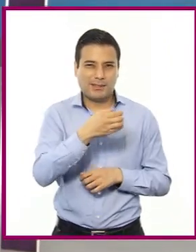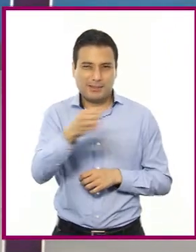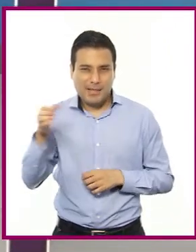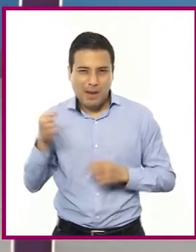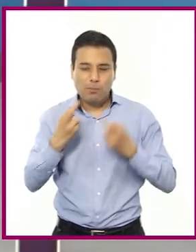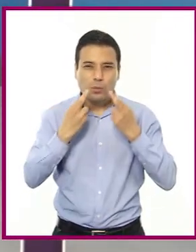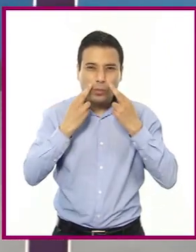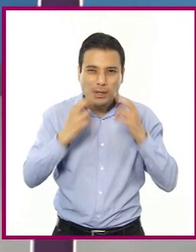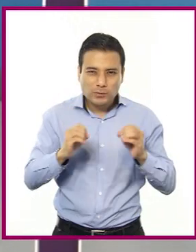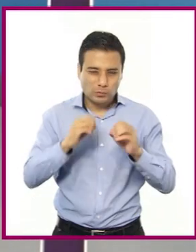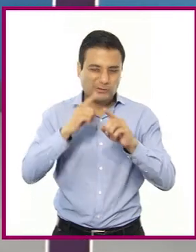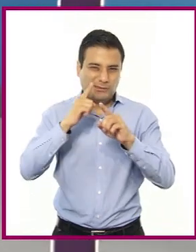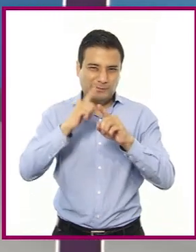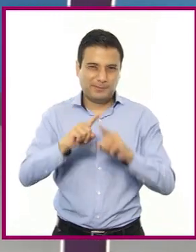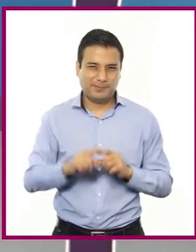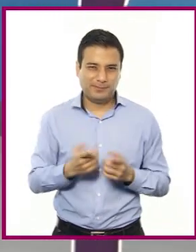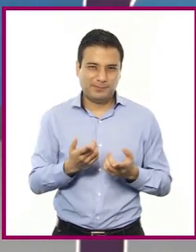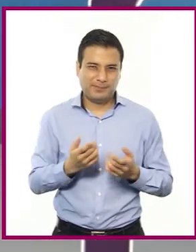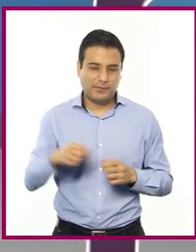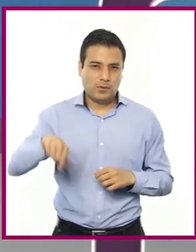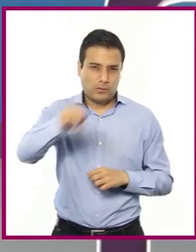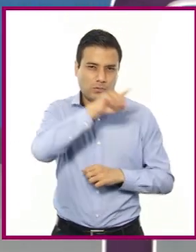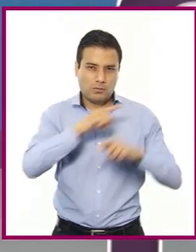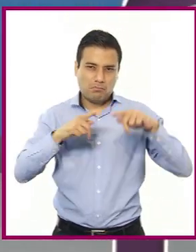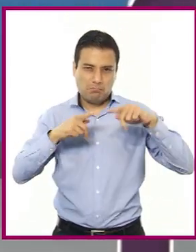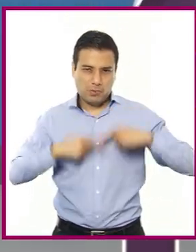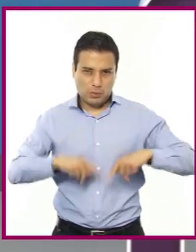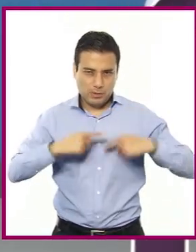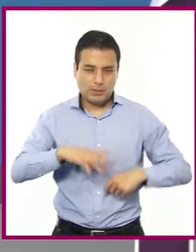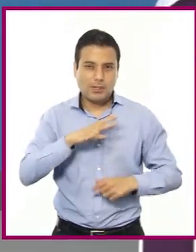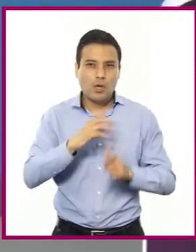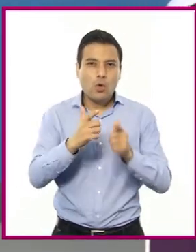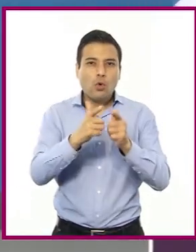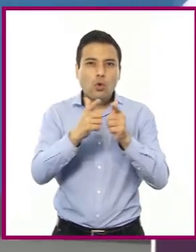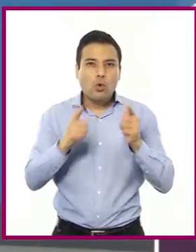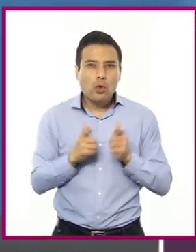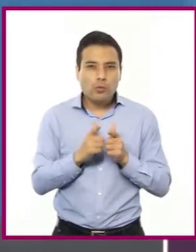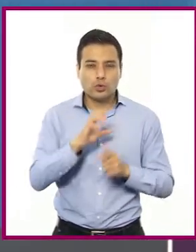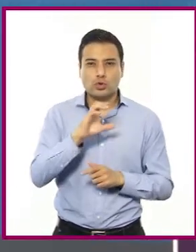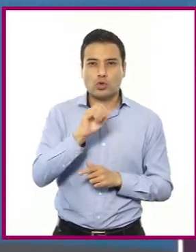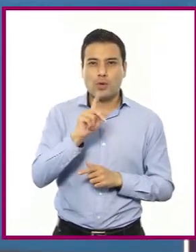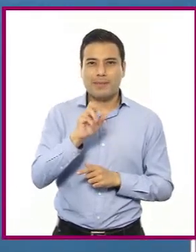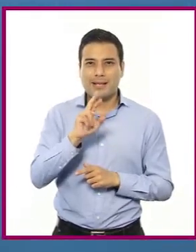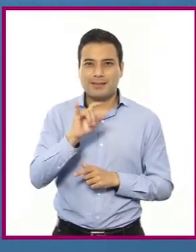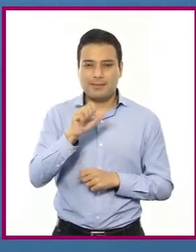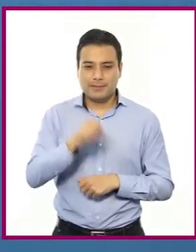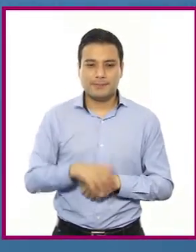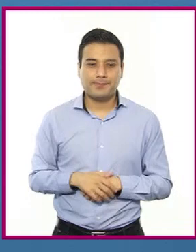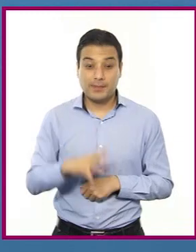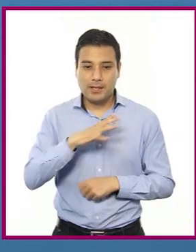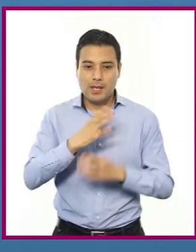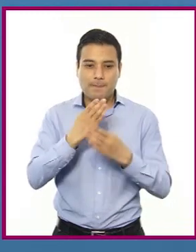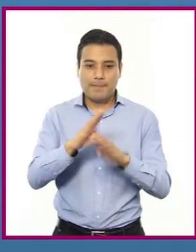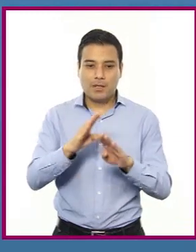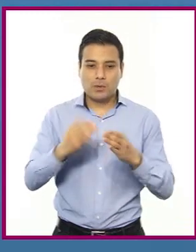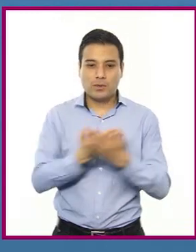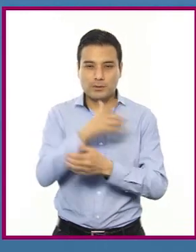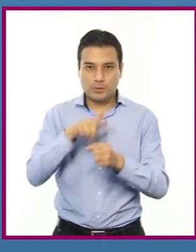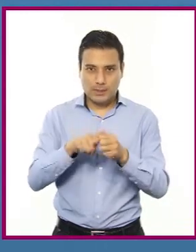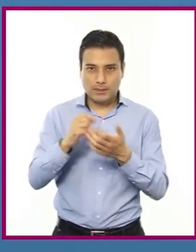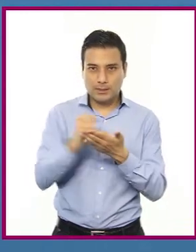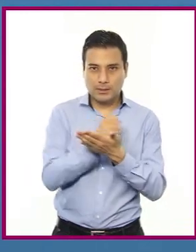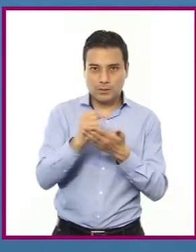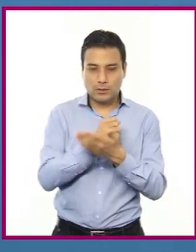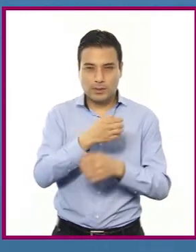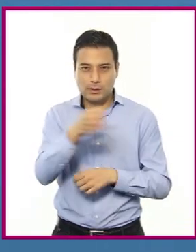económicamente a los campesinos, organizados en cooperativas, mediante el Banco Nacional de Crédito Agrícola. Más tarde,